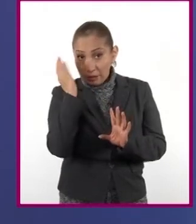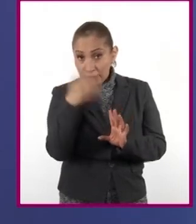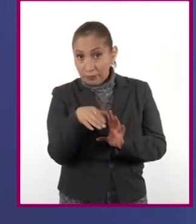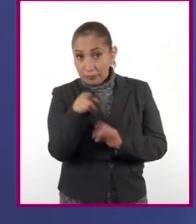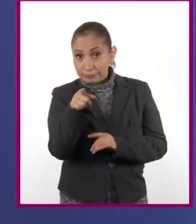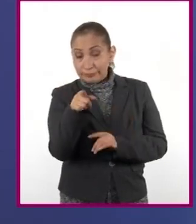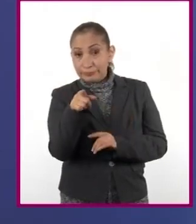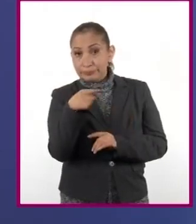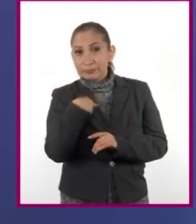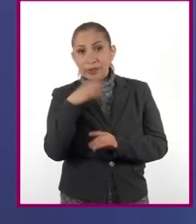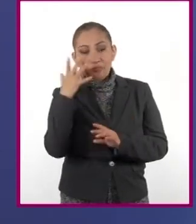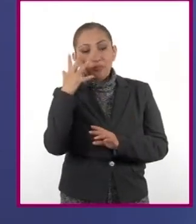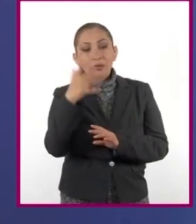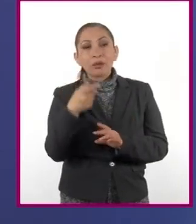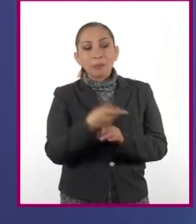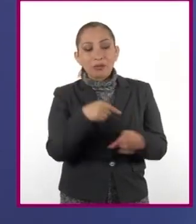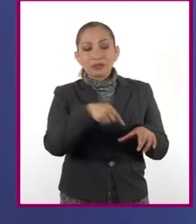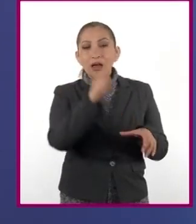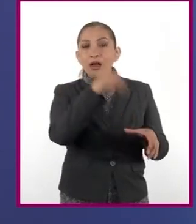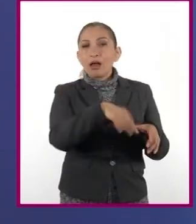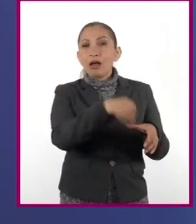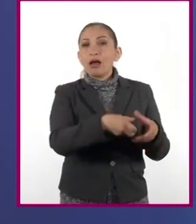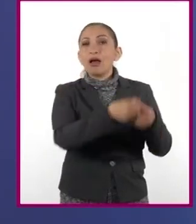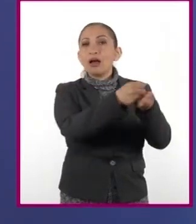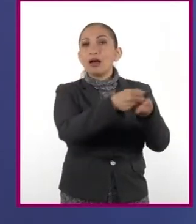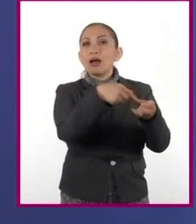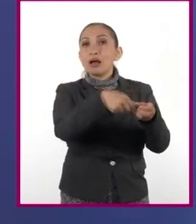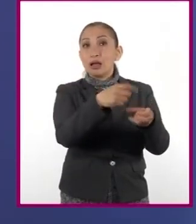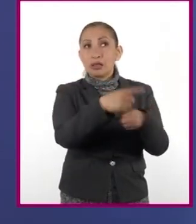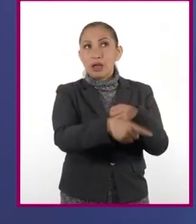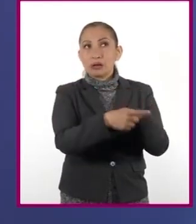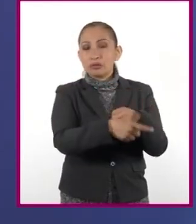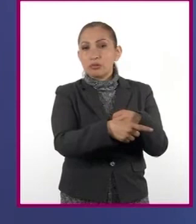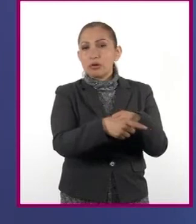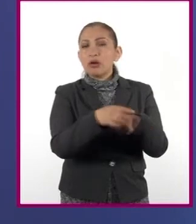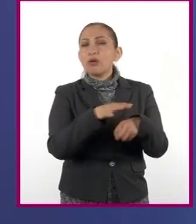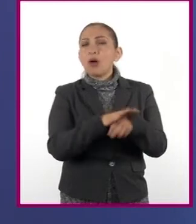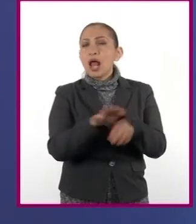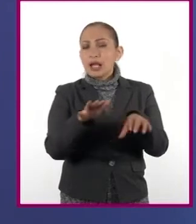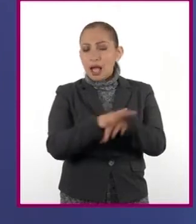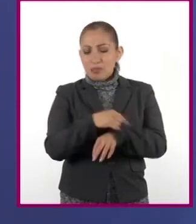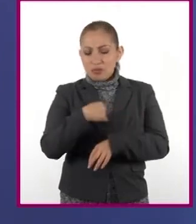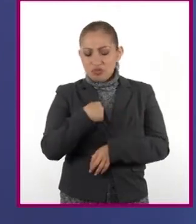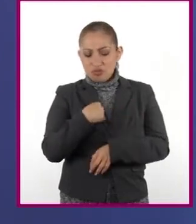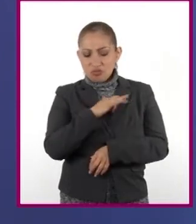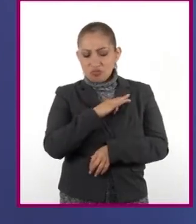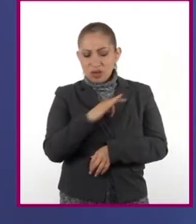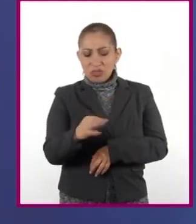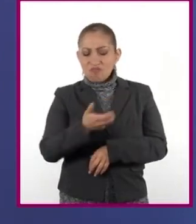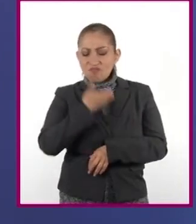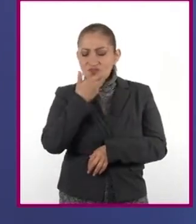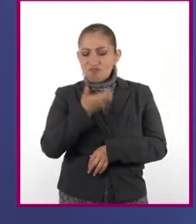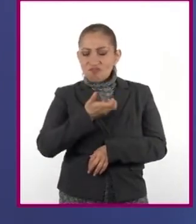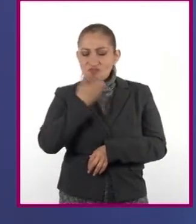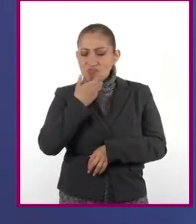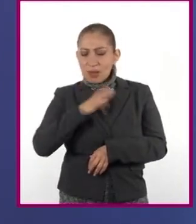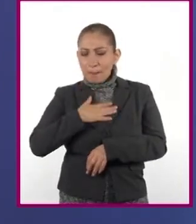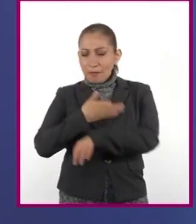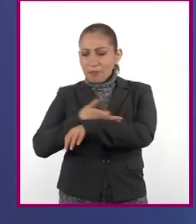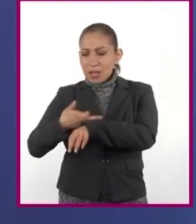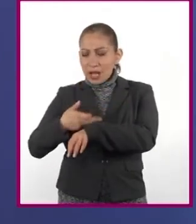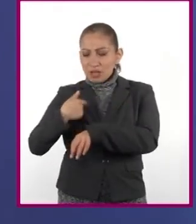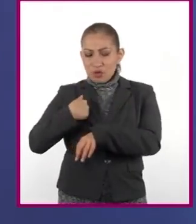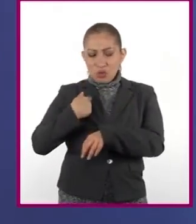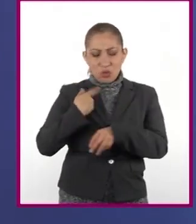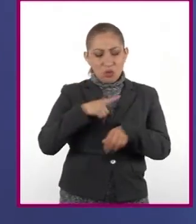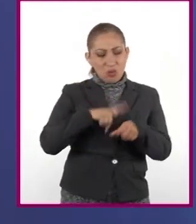sobre las consecuencias que estos pueden generar. ¿Qué cambios en sus hábitos familiares y personales pueden